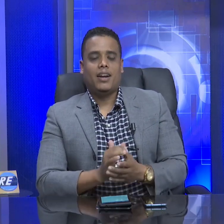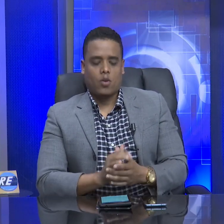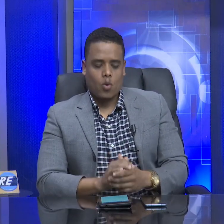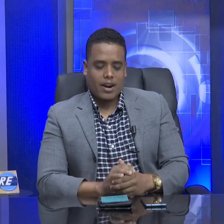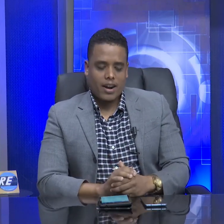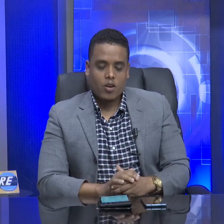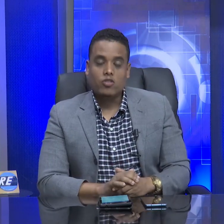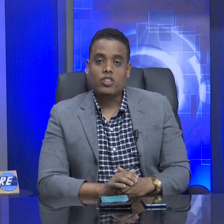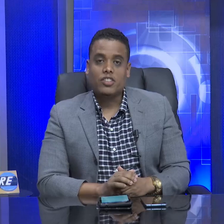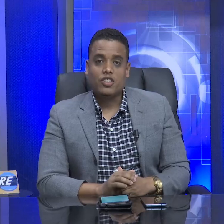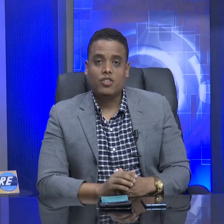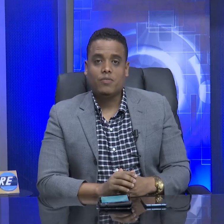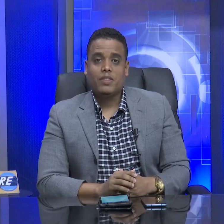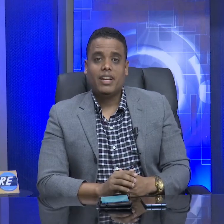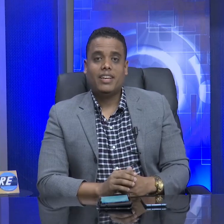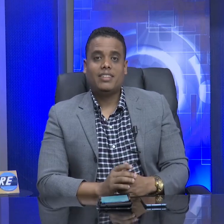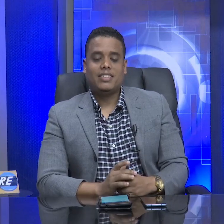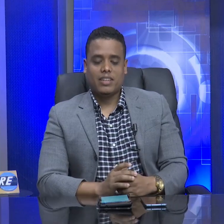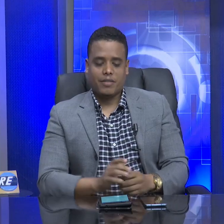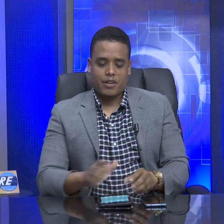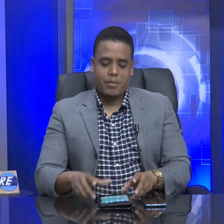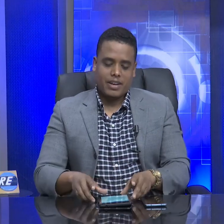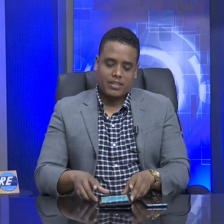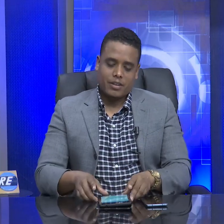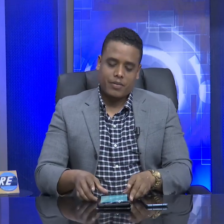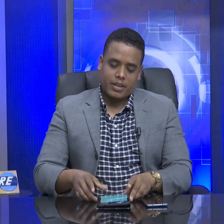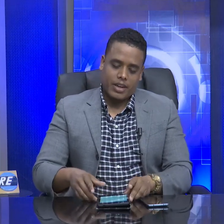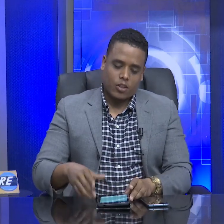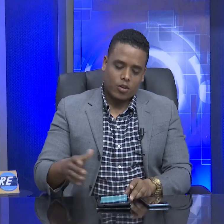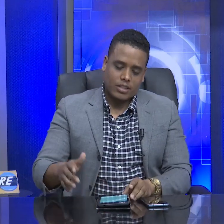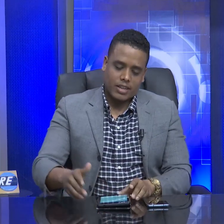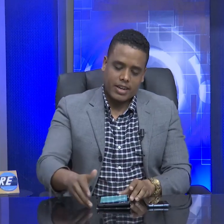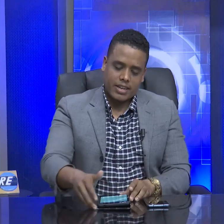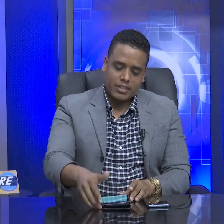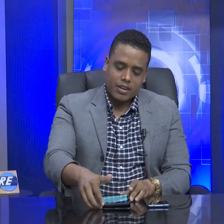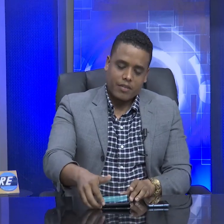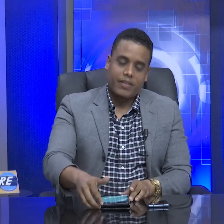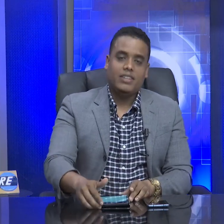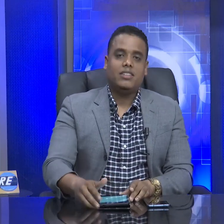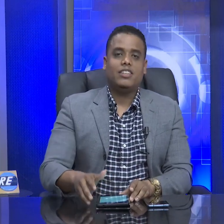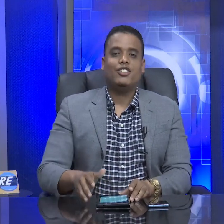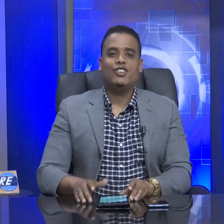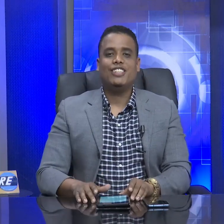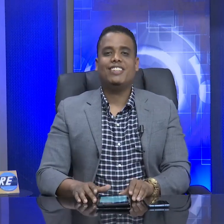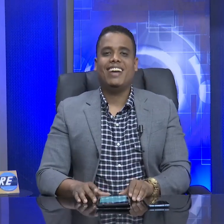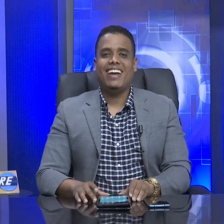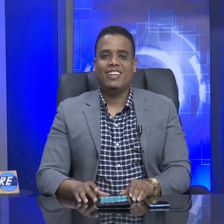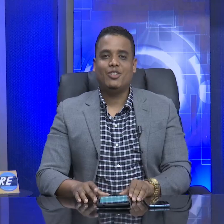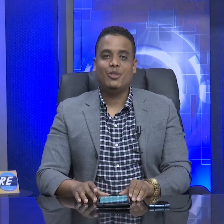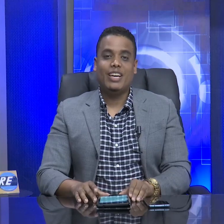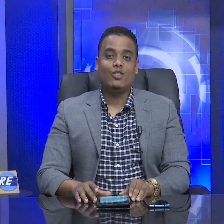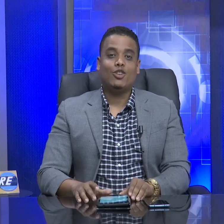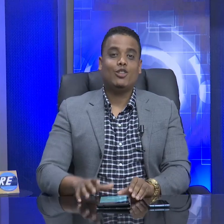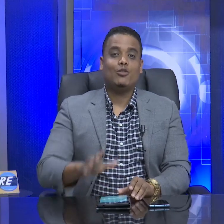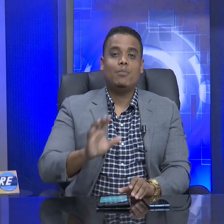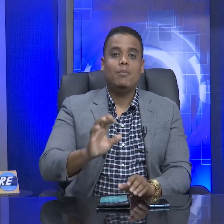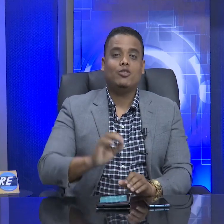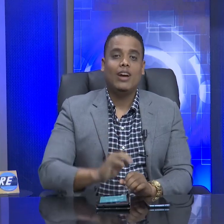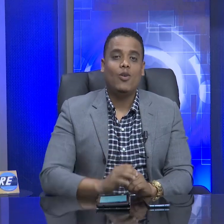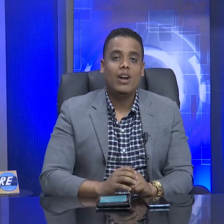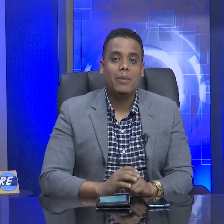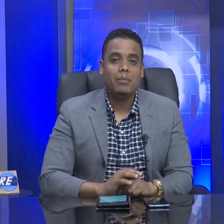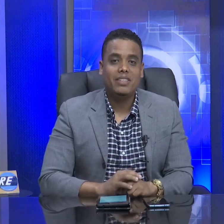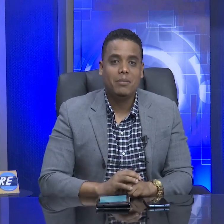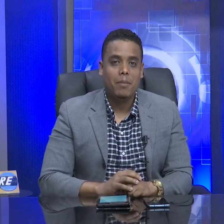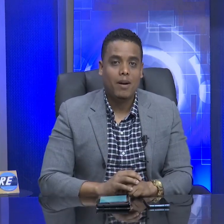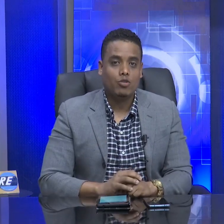a Juana Concepción, estas enfermeras, y a todas ellas felicitaciones en su día. Nosotros vamos